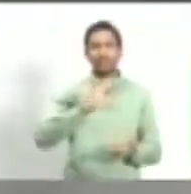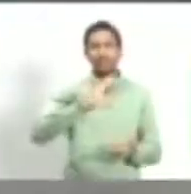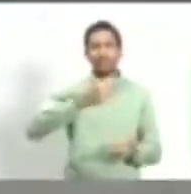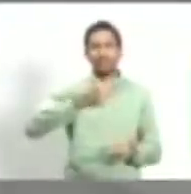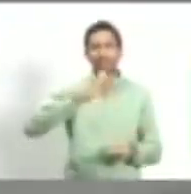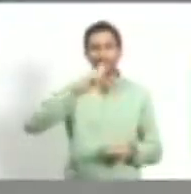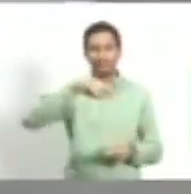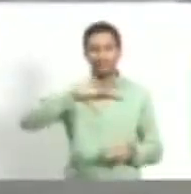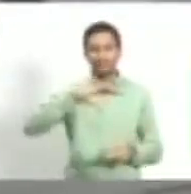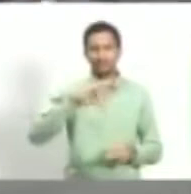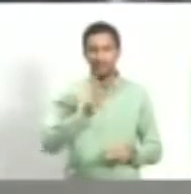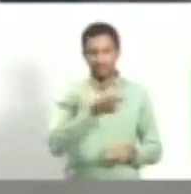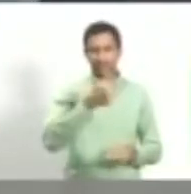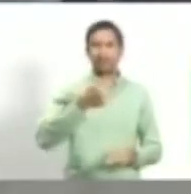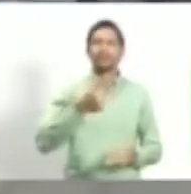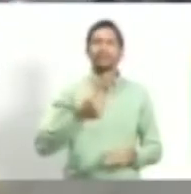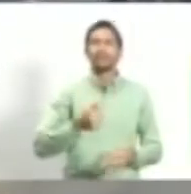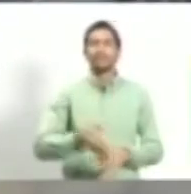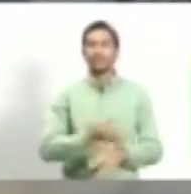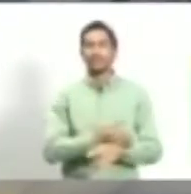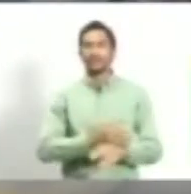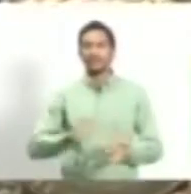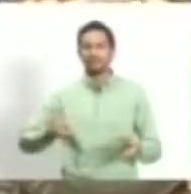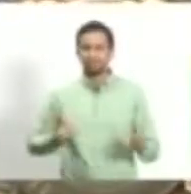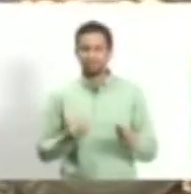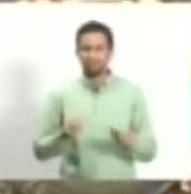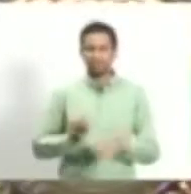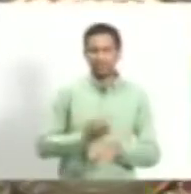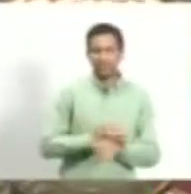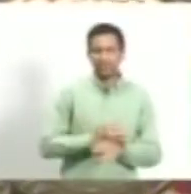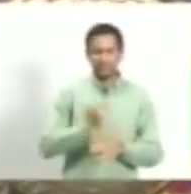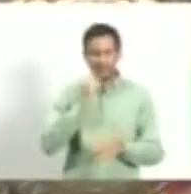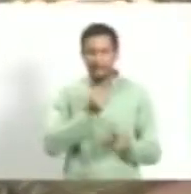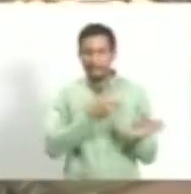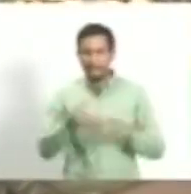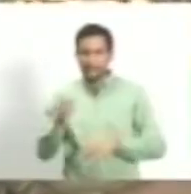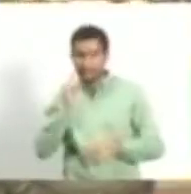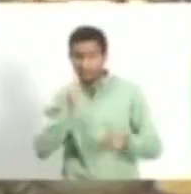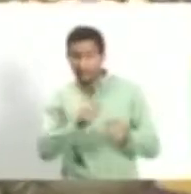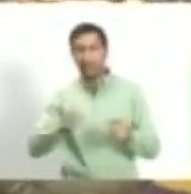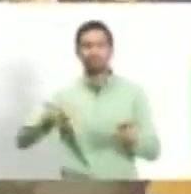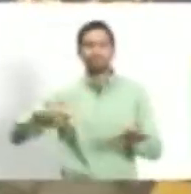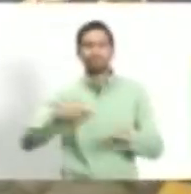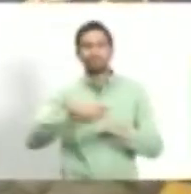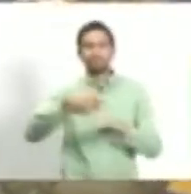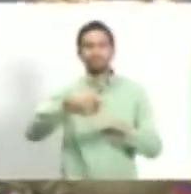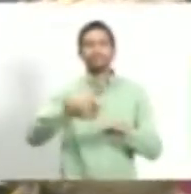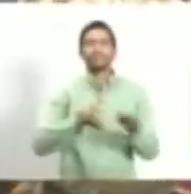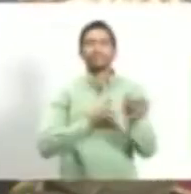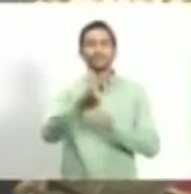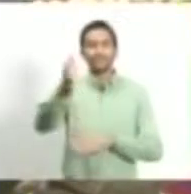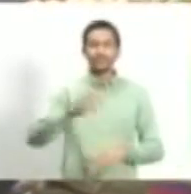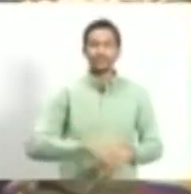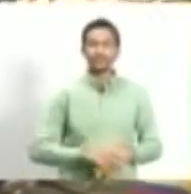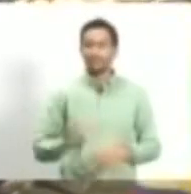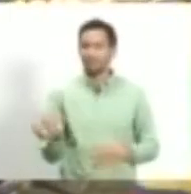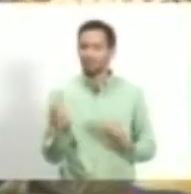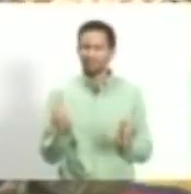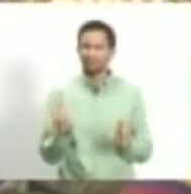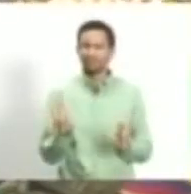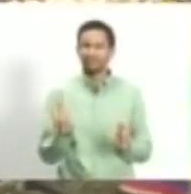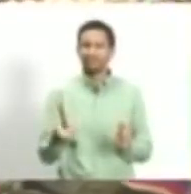de sicarios en una operación milimétricamente planeada. Estamos frente a una confrontación de bandas